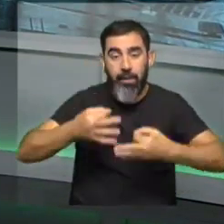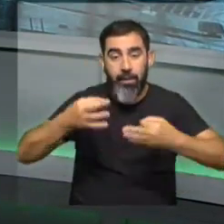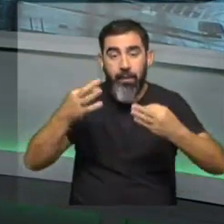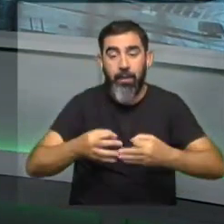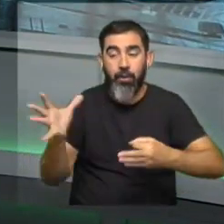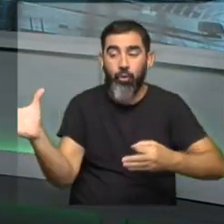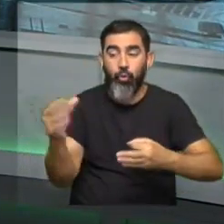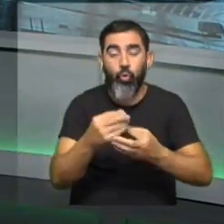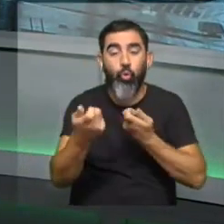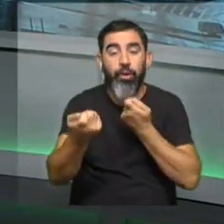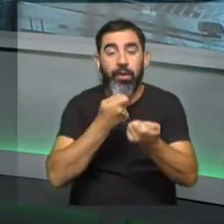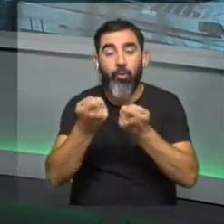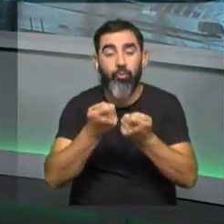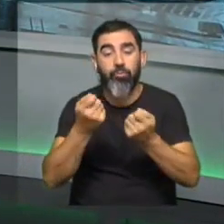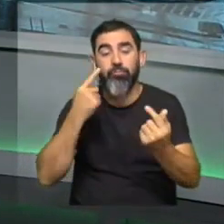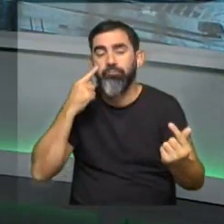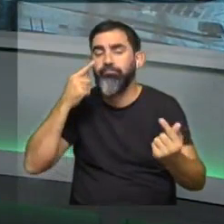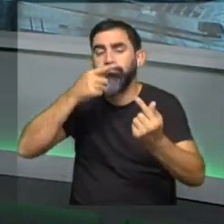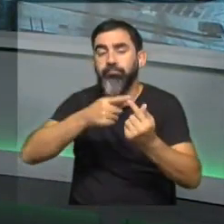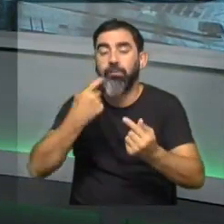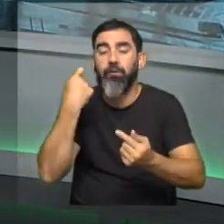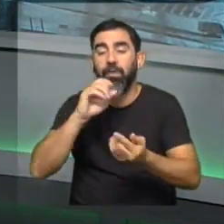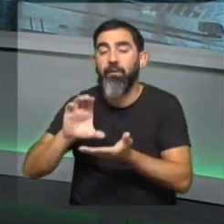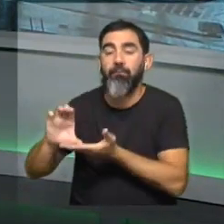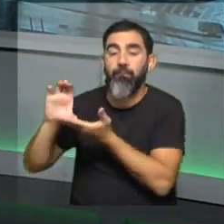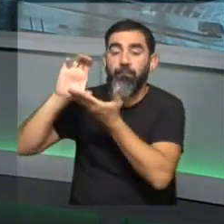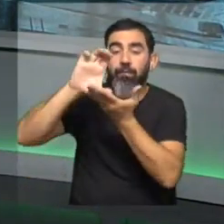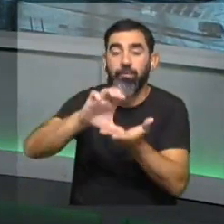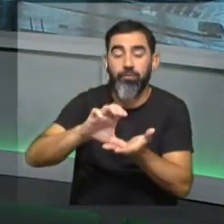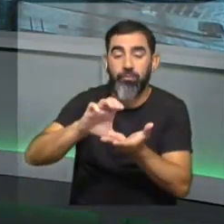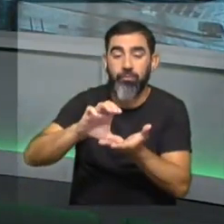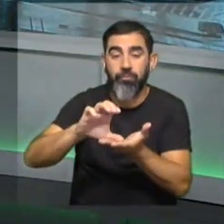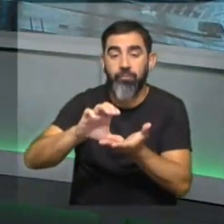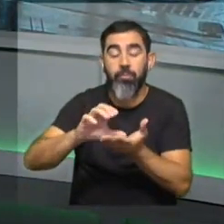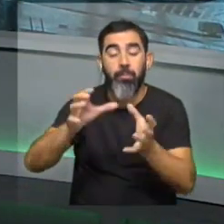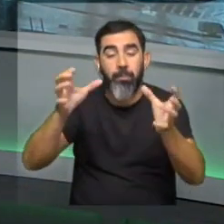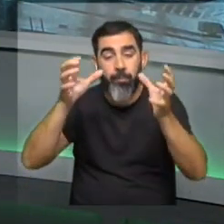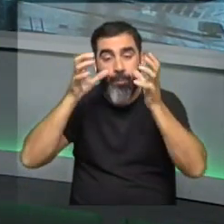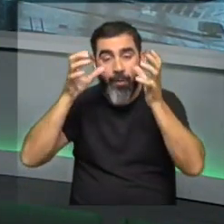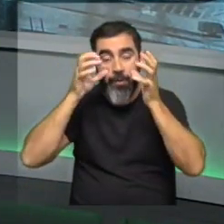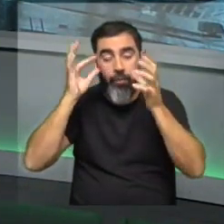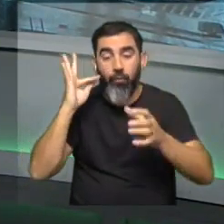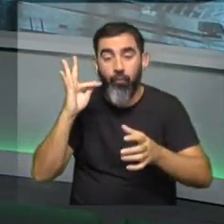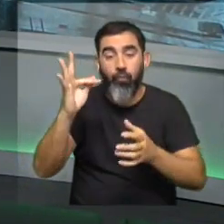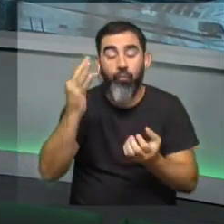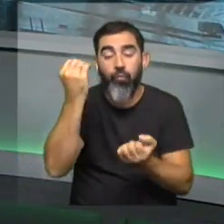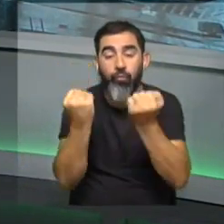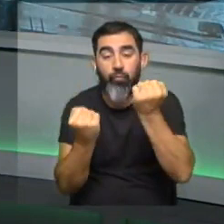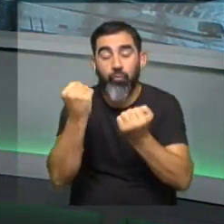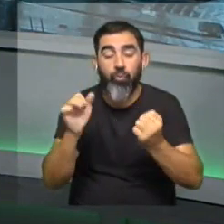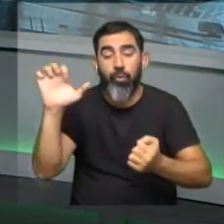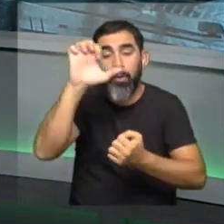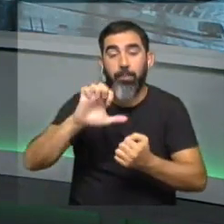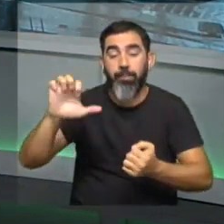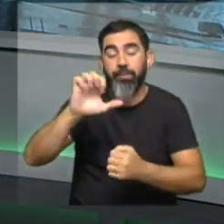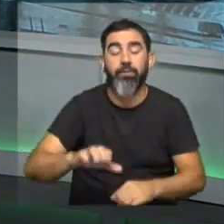todas las líneas de negocio y apuntó también que la falta de inversión en áreas estratégicas pone en riesgo la sustentabilidad económica de la empresa en el